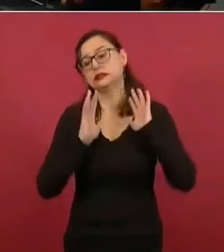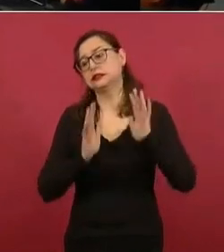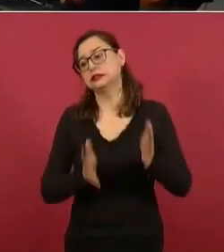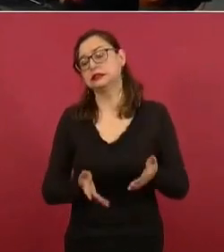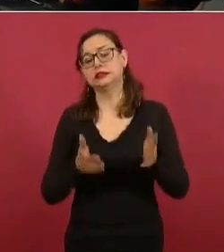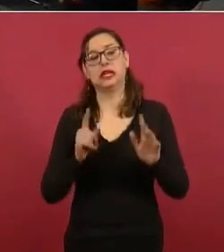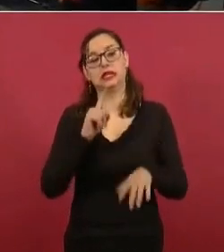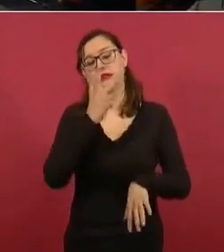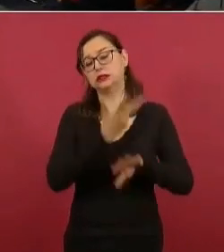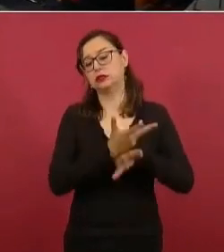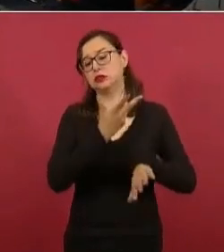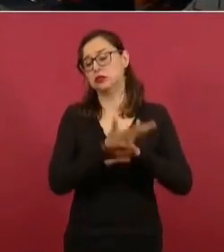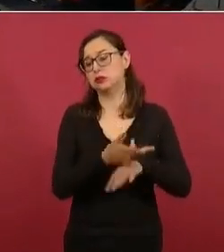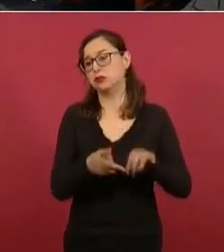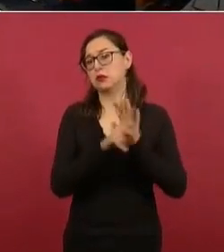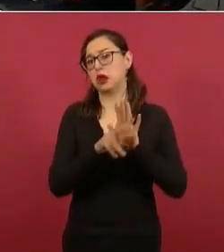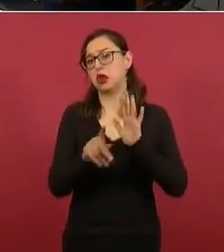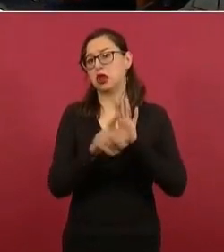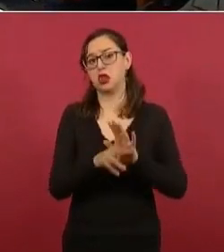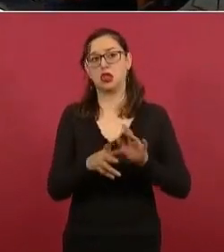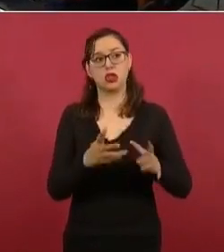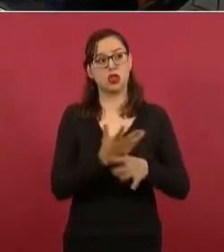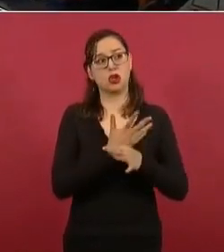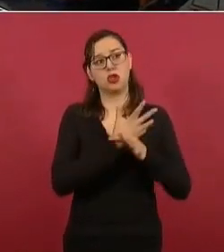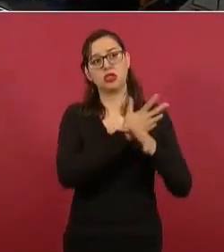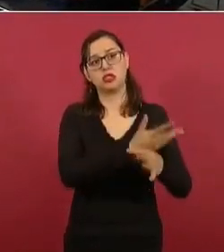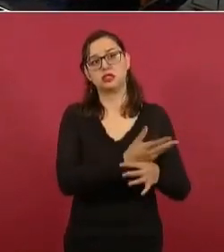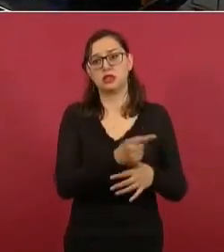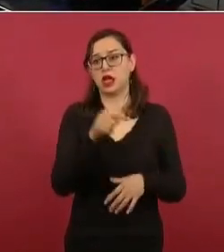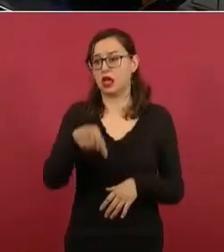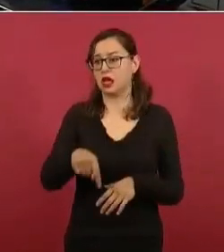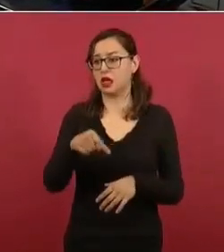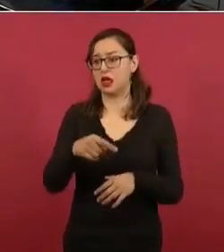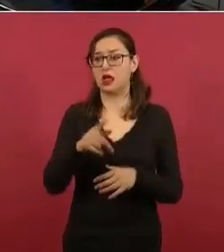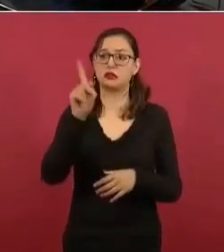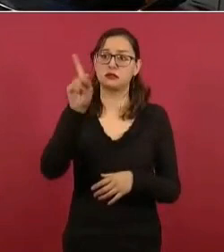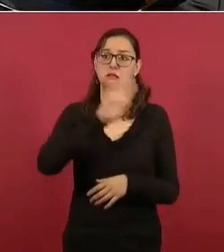Times, que ya lo dijo El País. Pues,